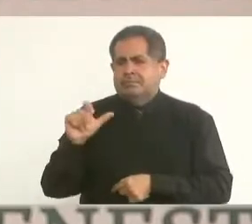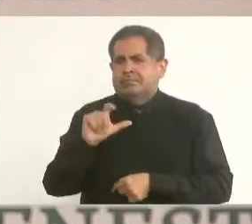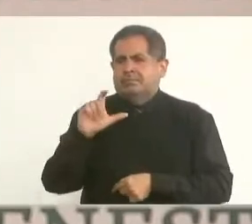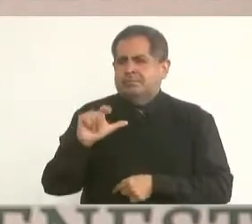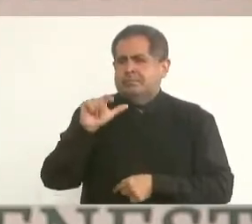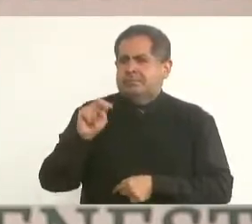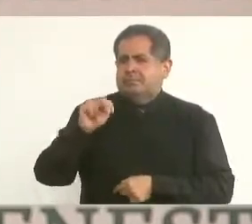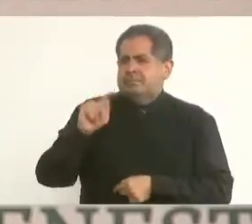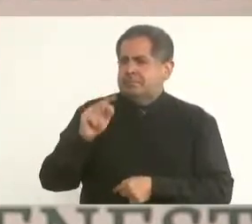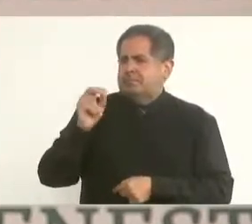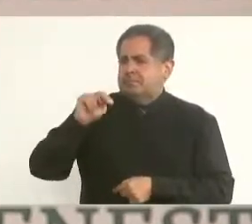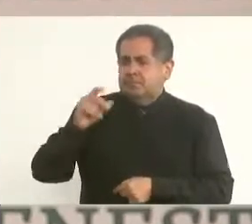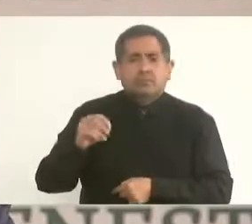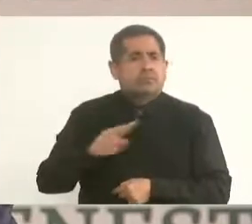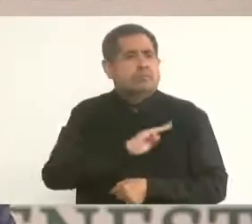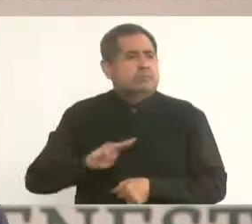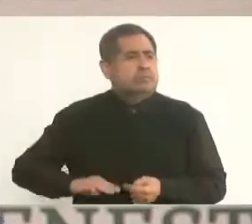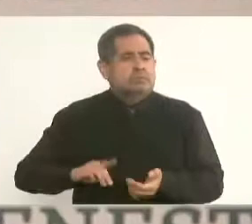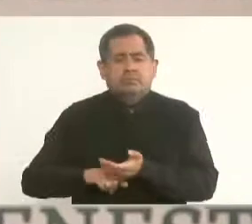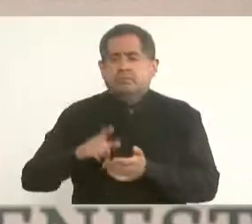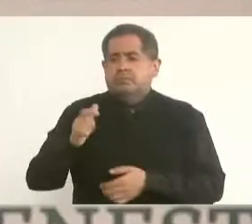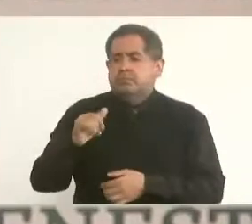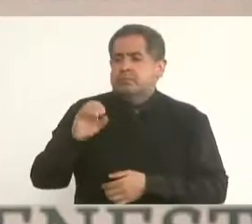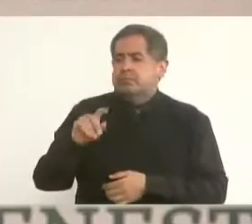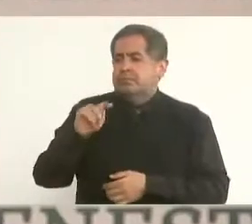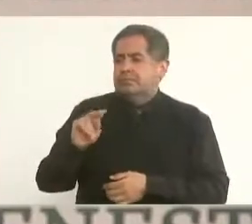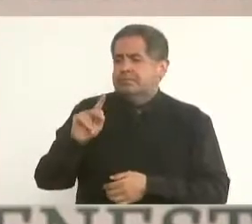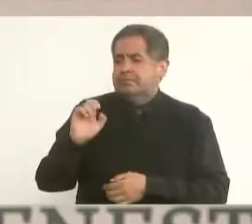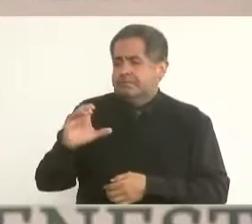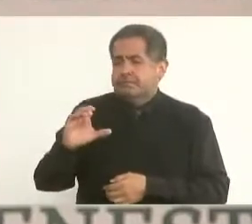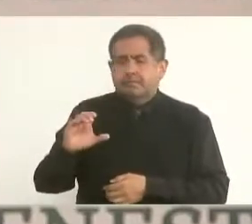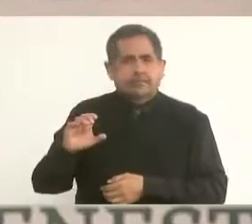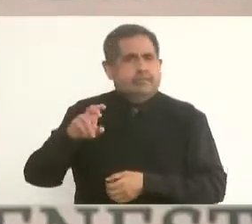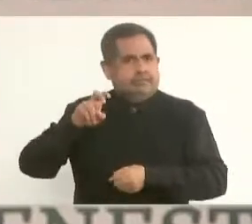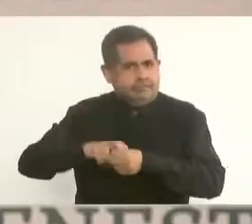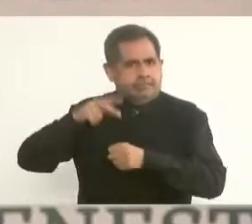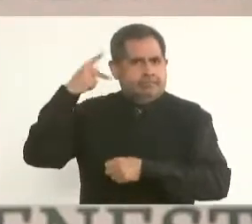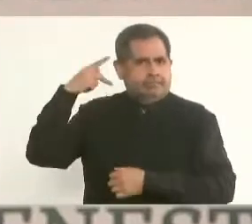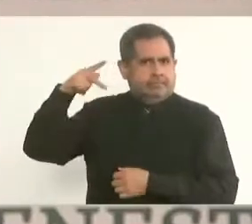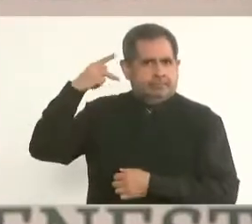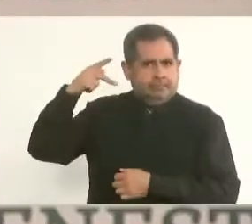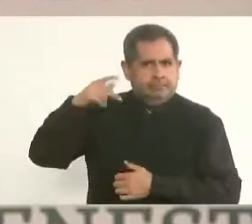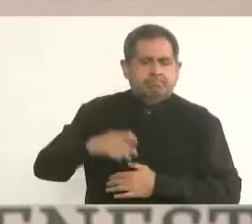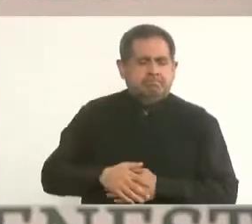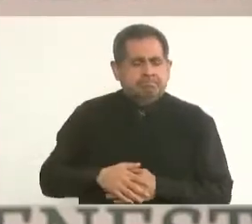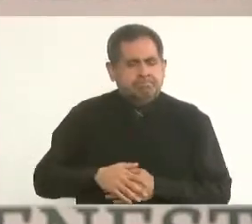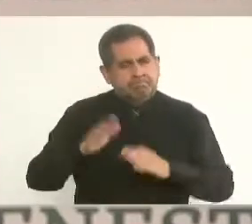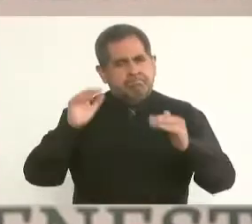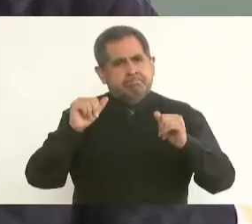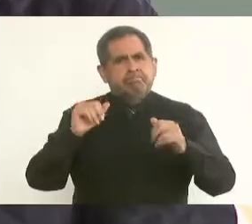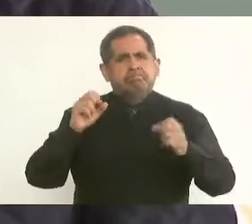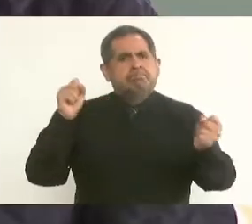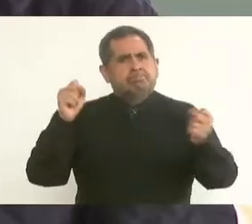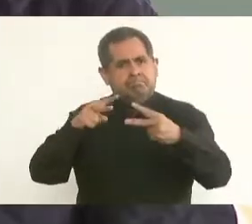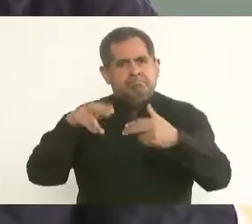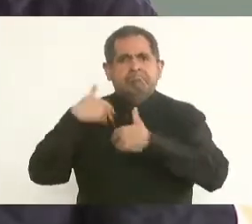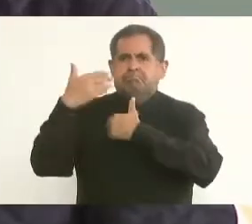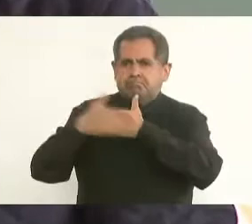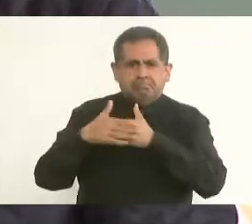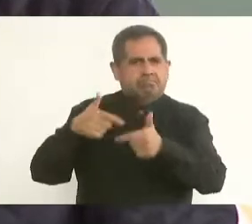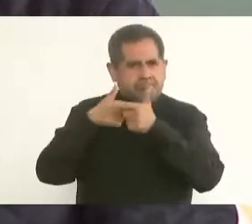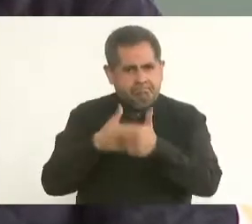aquí en este municipio de Jicotepec, del estado de Puebla. Nos vamos a seguir